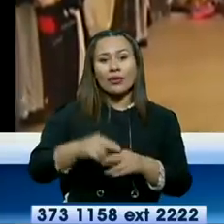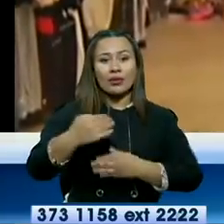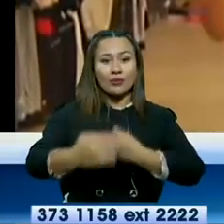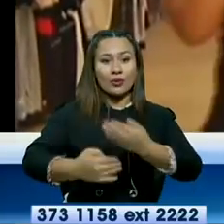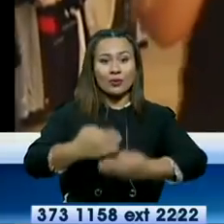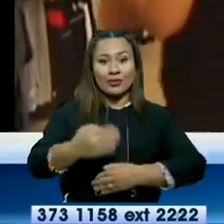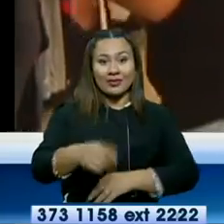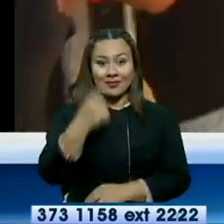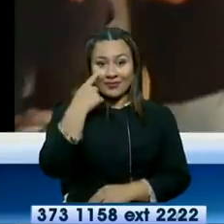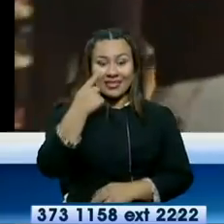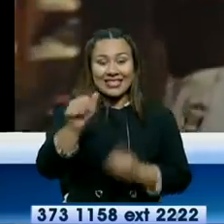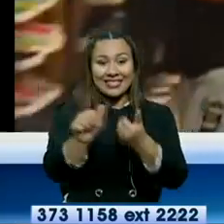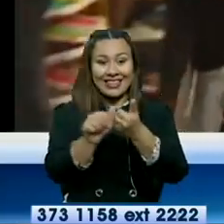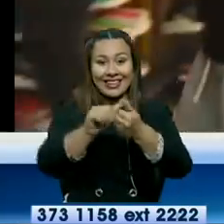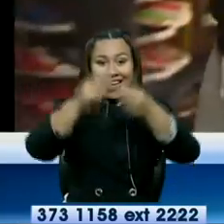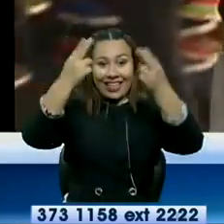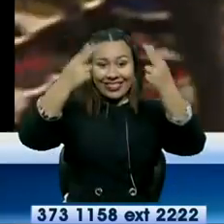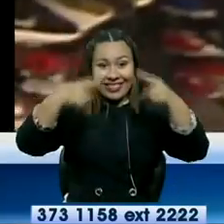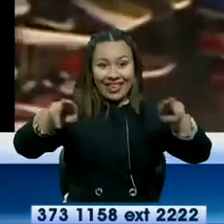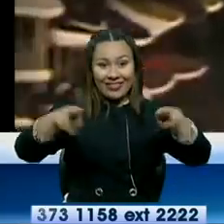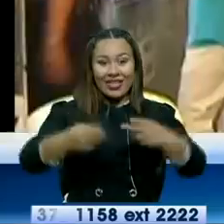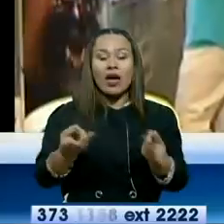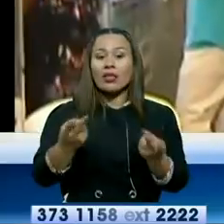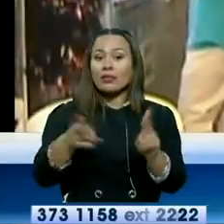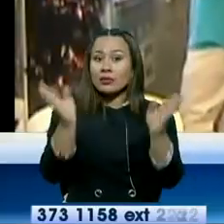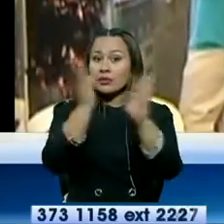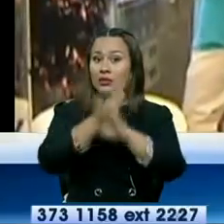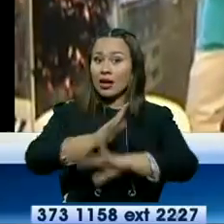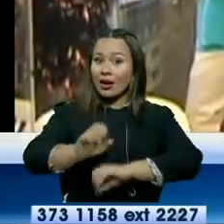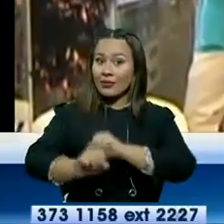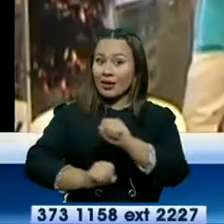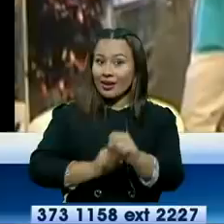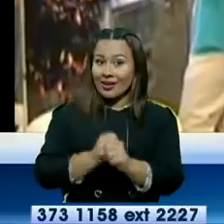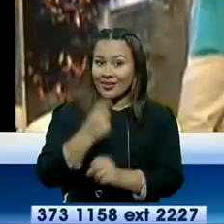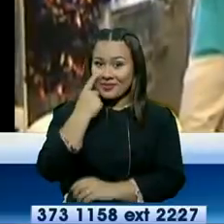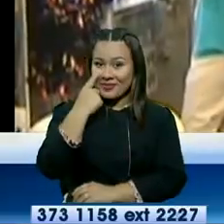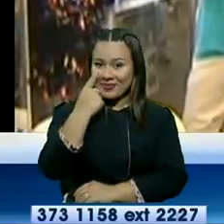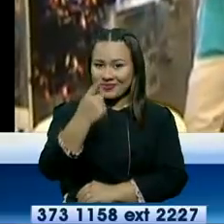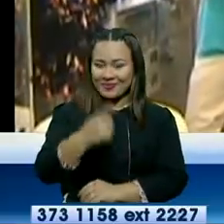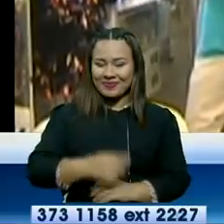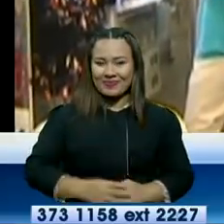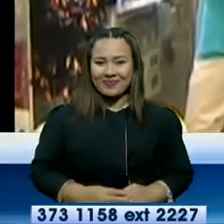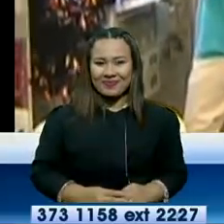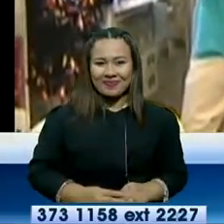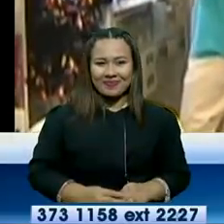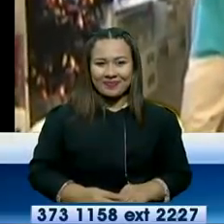movimiento previo a la Navidad y también al fin de año, informó Charlie Pisa.